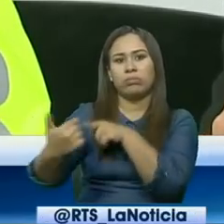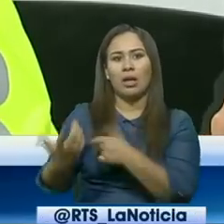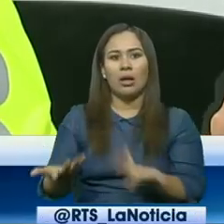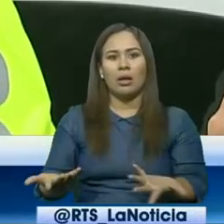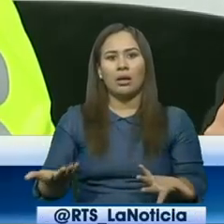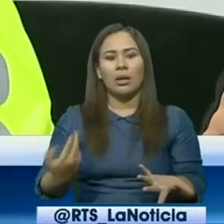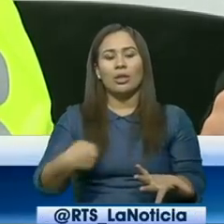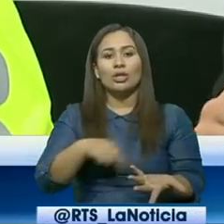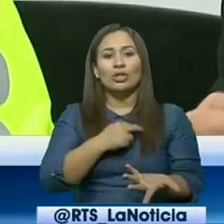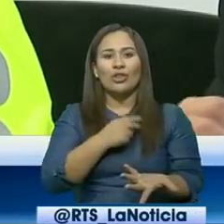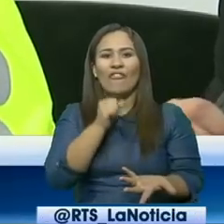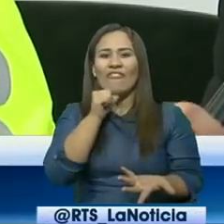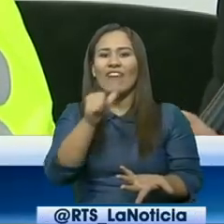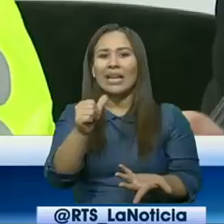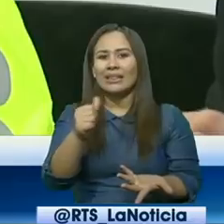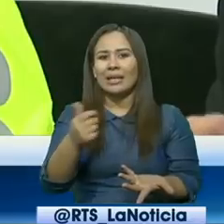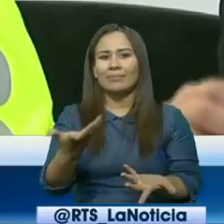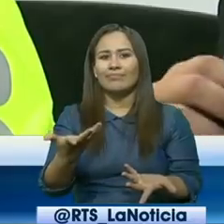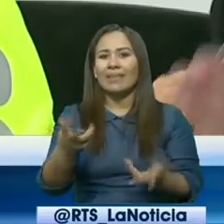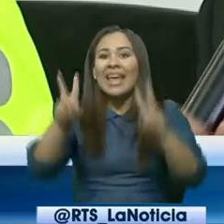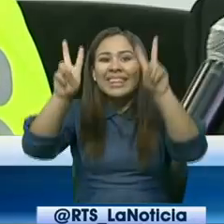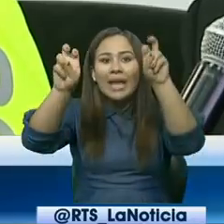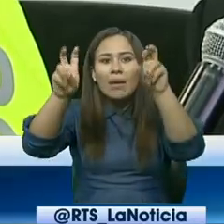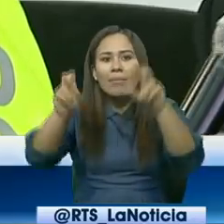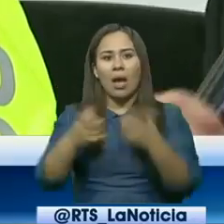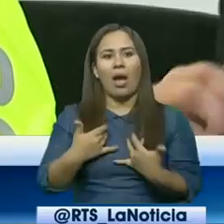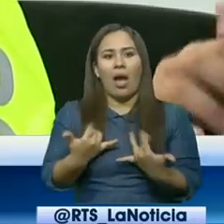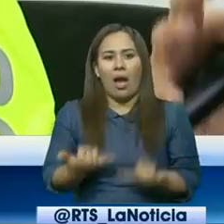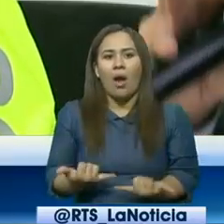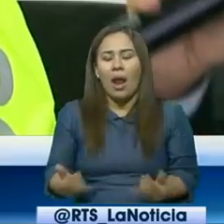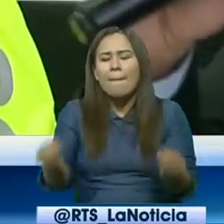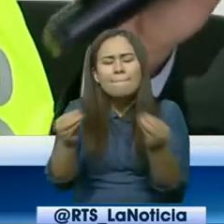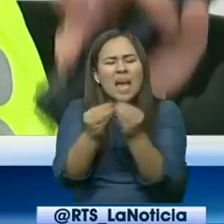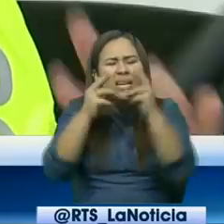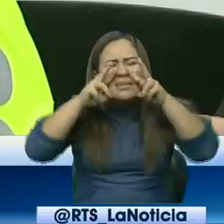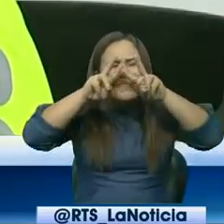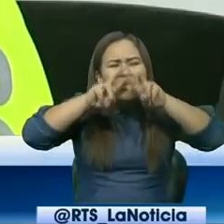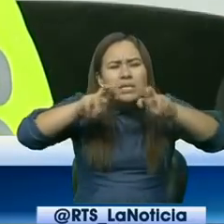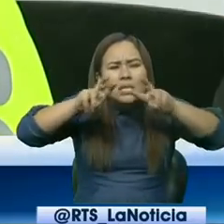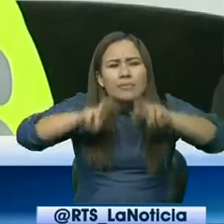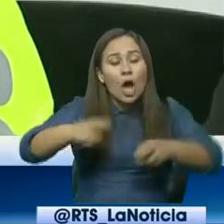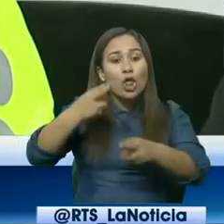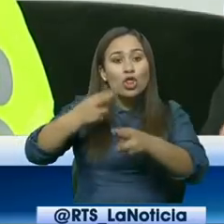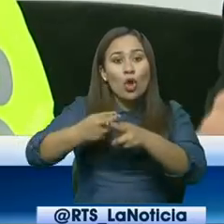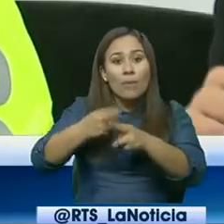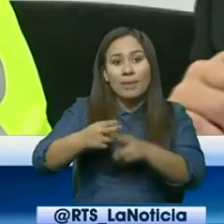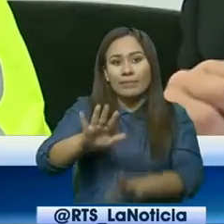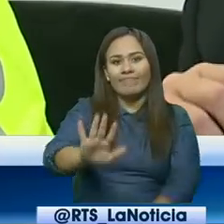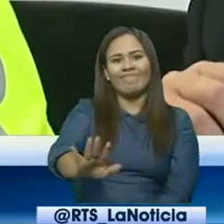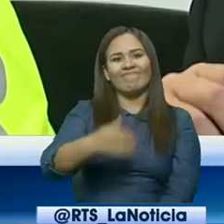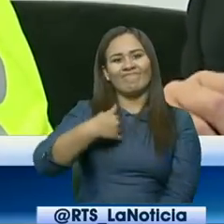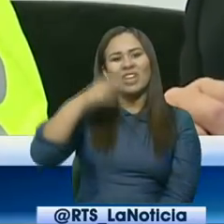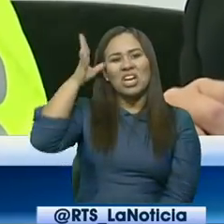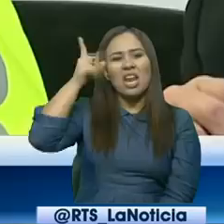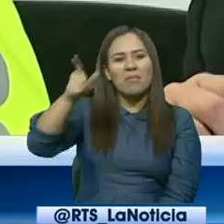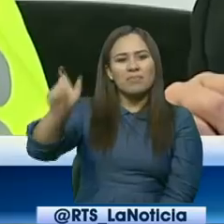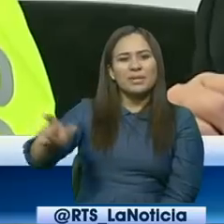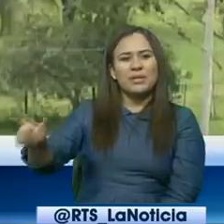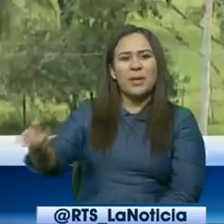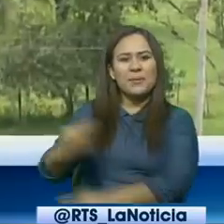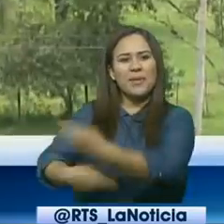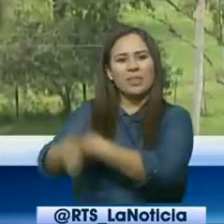tenemos el título de la canción no les puedo decir porque es parte de la investigación pero el marco general si les digo que son carteles